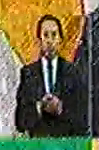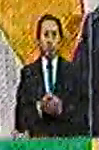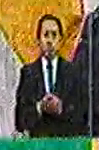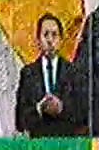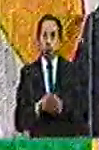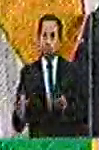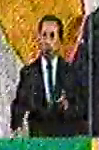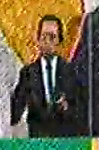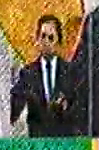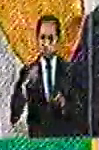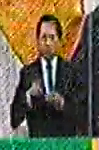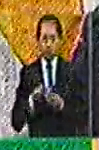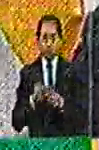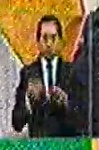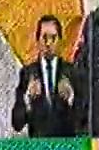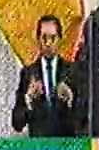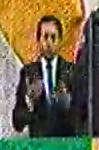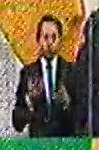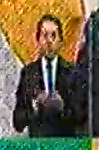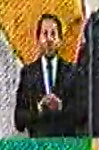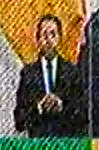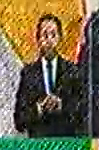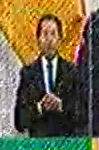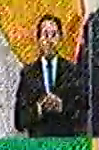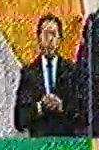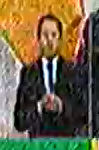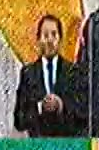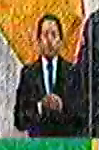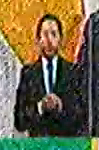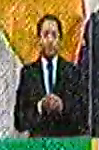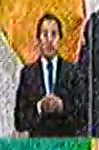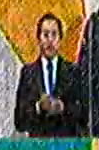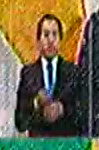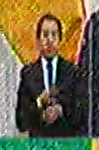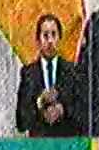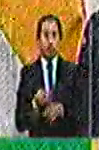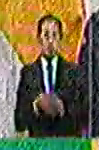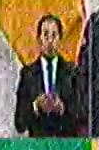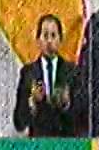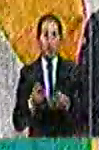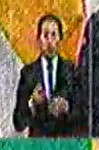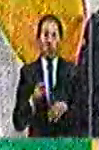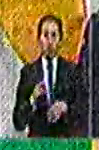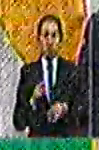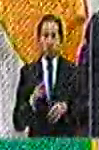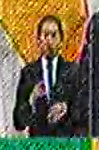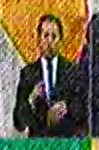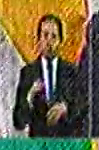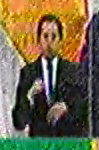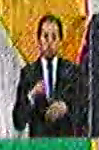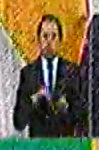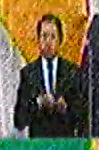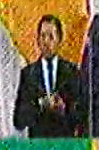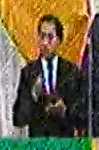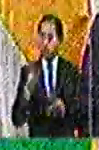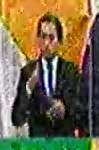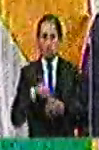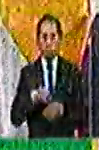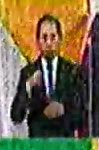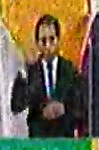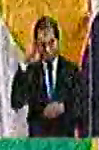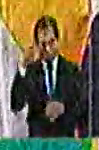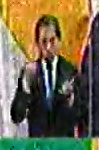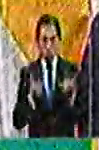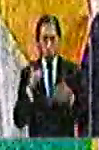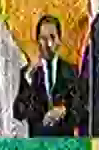prender regreso en los siguientes minutos. Y me toca ausentarme a la Ciudad de México esta